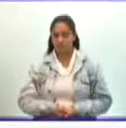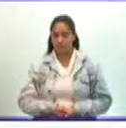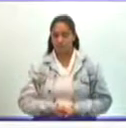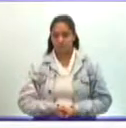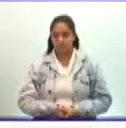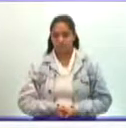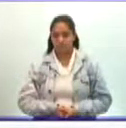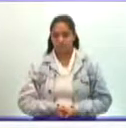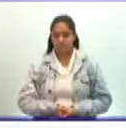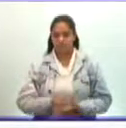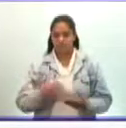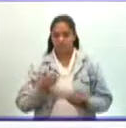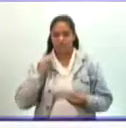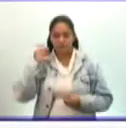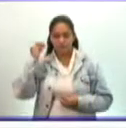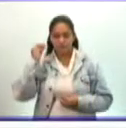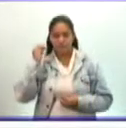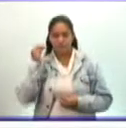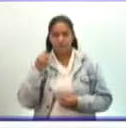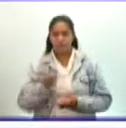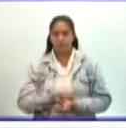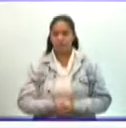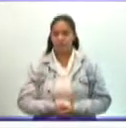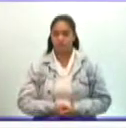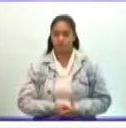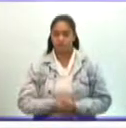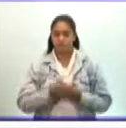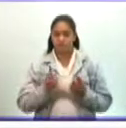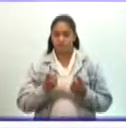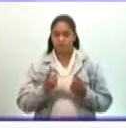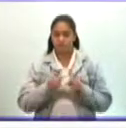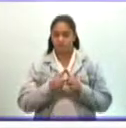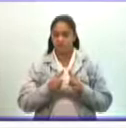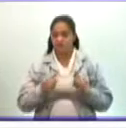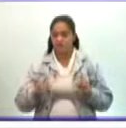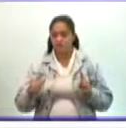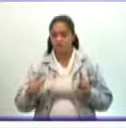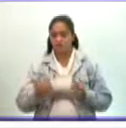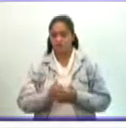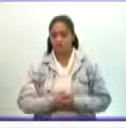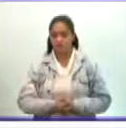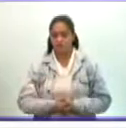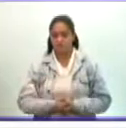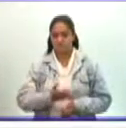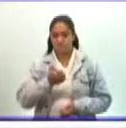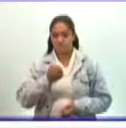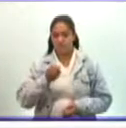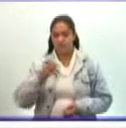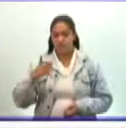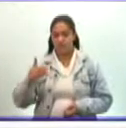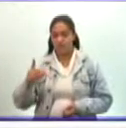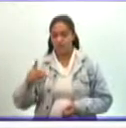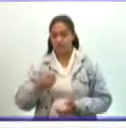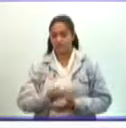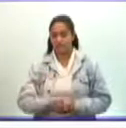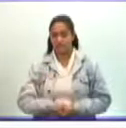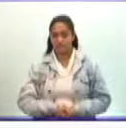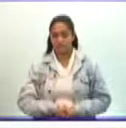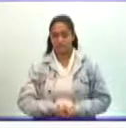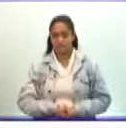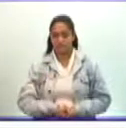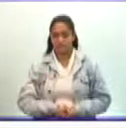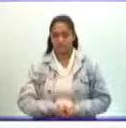Que habíamos analizado que necesitabas la longitud del segmento AD. Y les